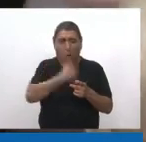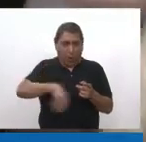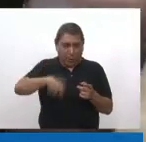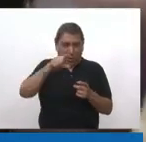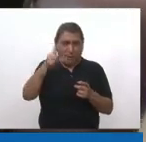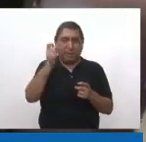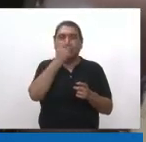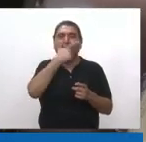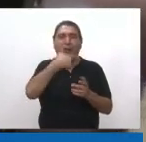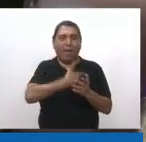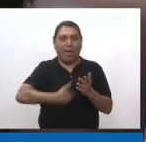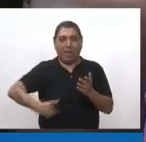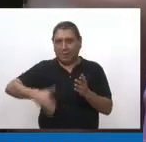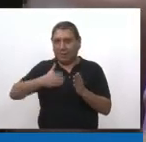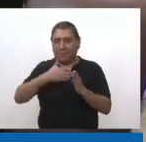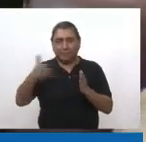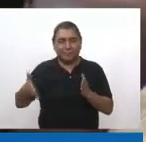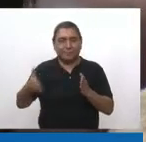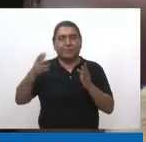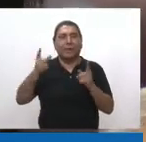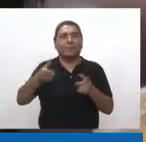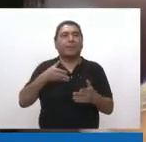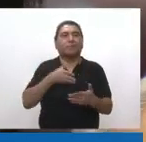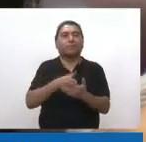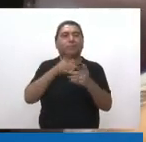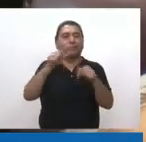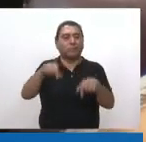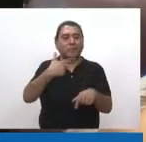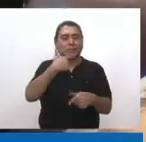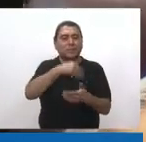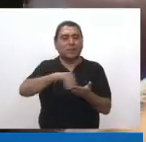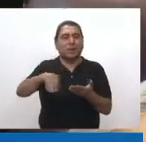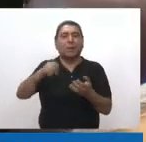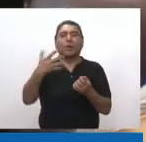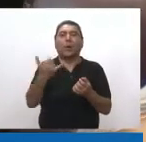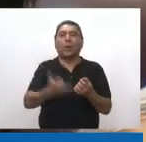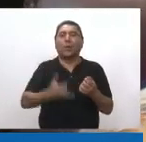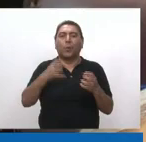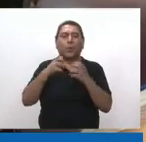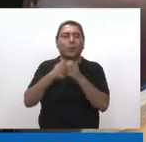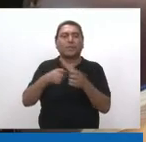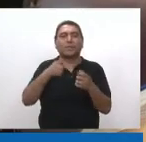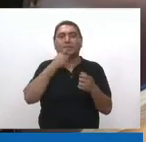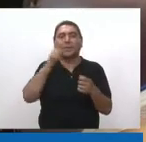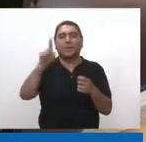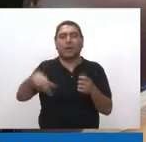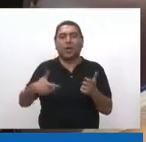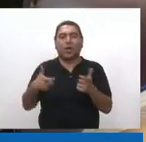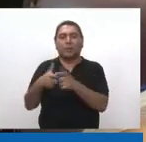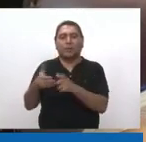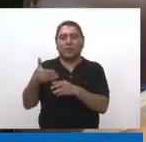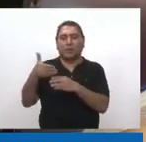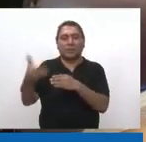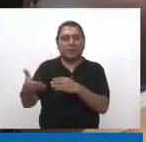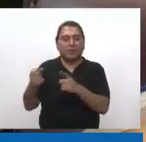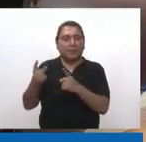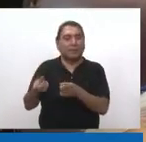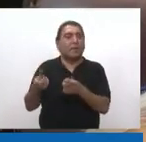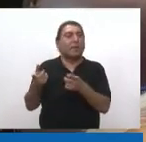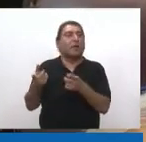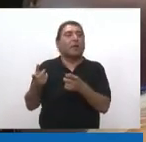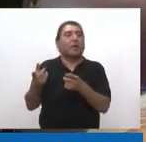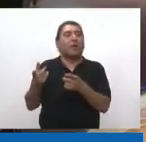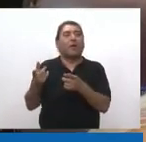de Macri, y se trabó acá en el Senado porque había una discusión si era decomiso anticipado, extinción de dominio,